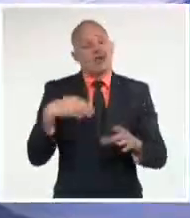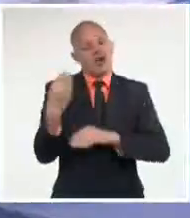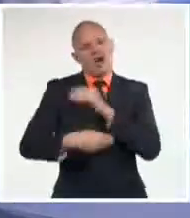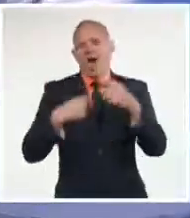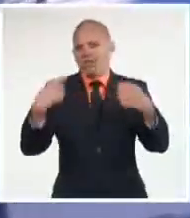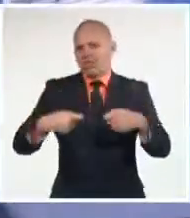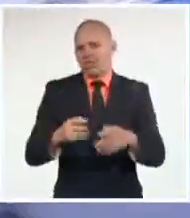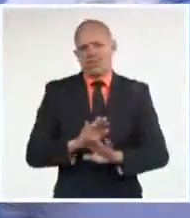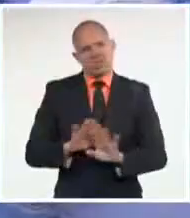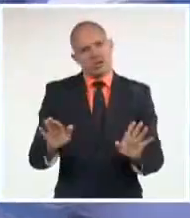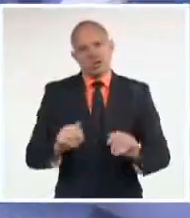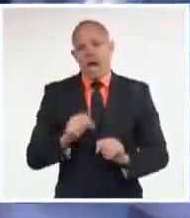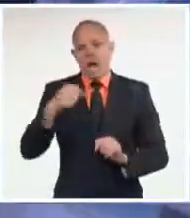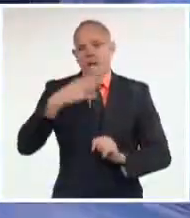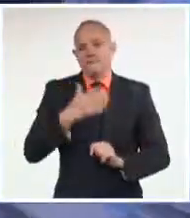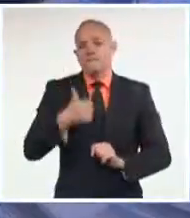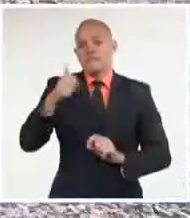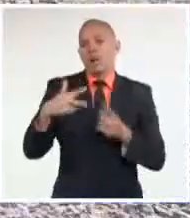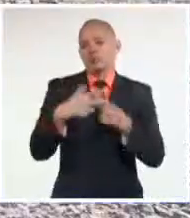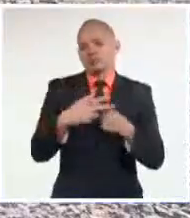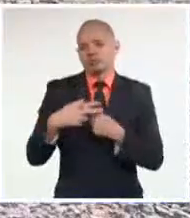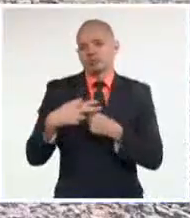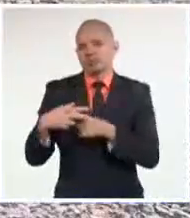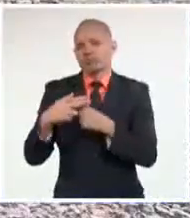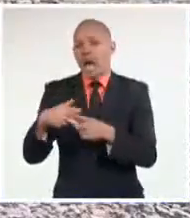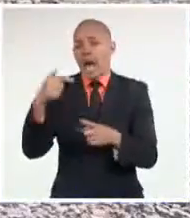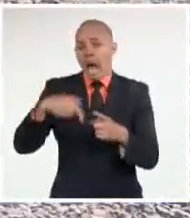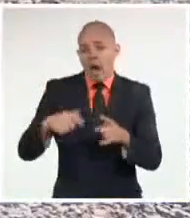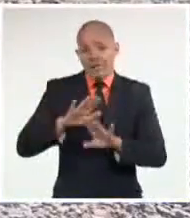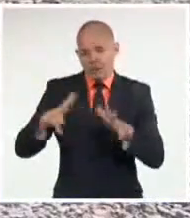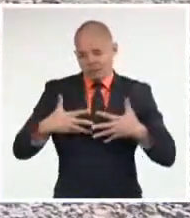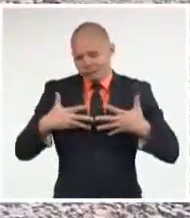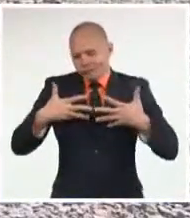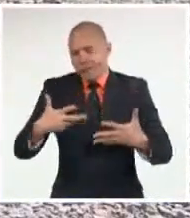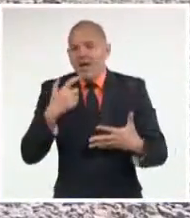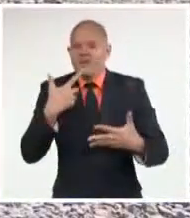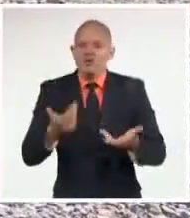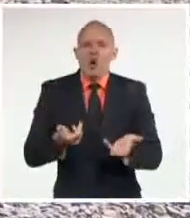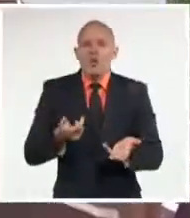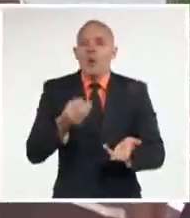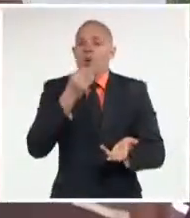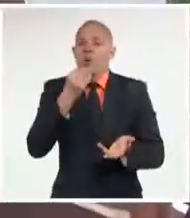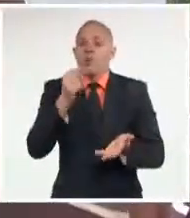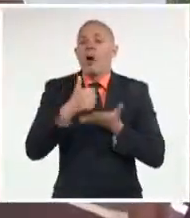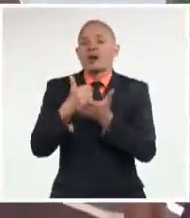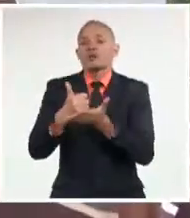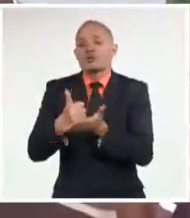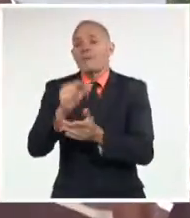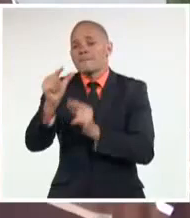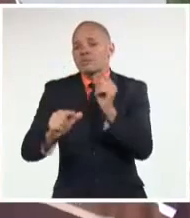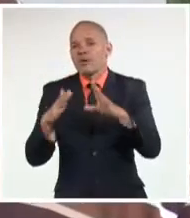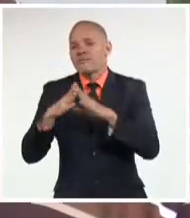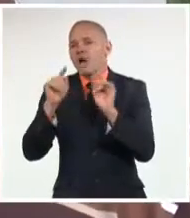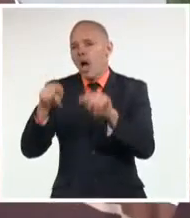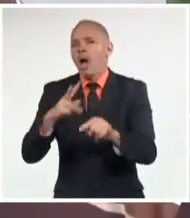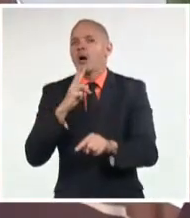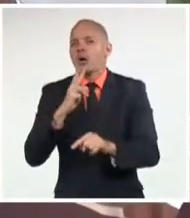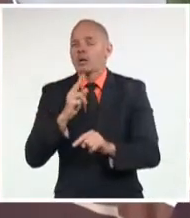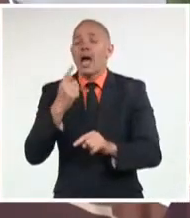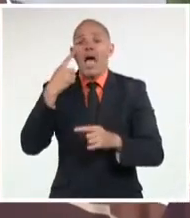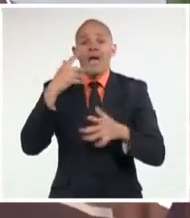palpable las acciones de mejoras en los tiempos de entrega y de la fuerza del agua que llega al poblado cabecera. Tenemos la intención de